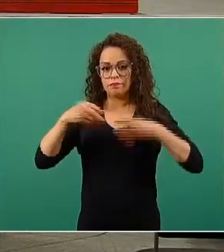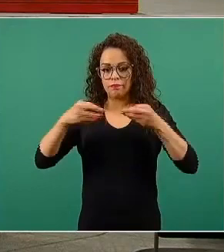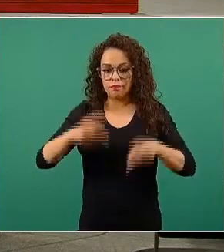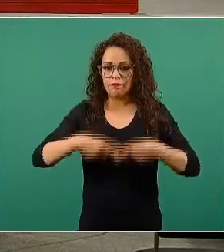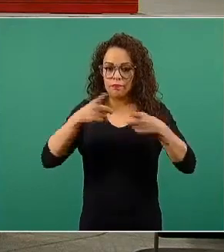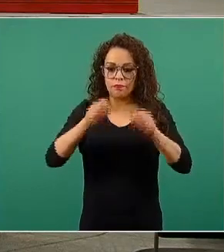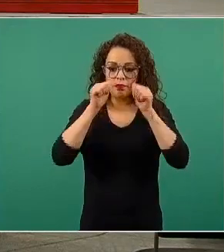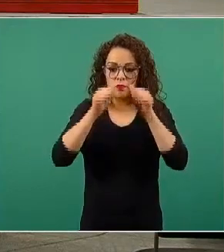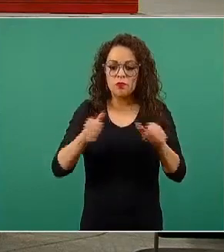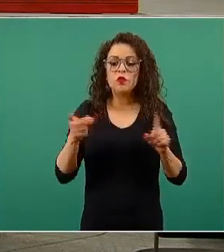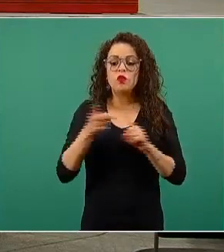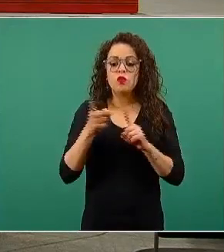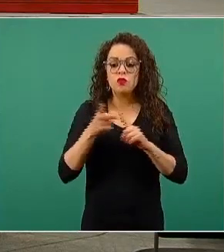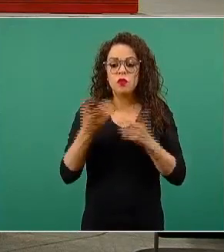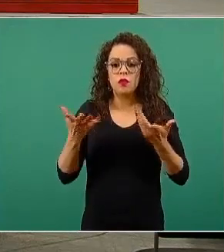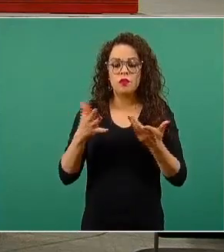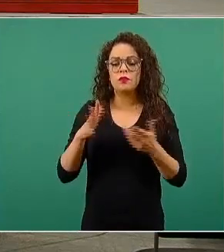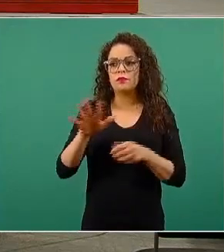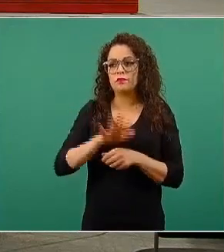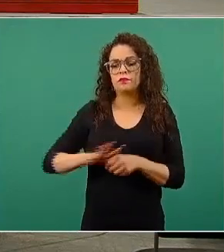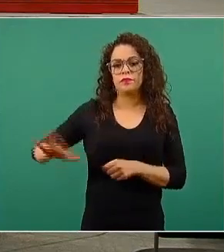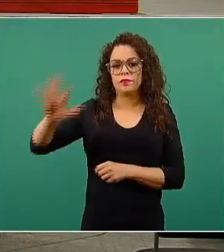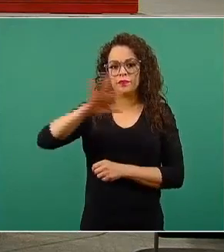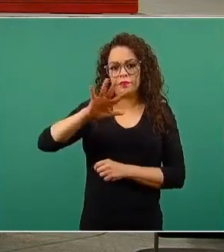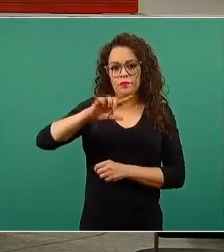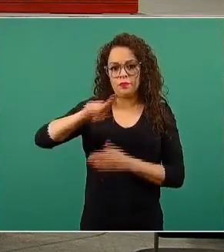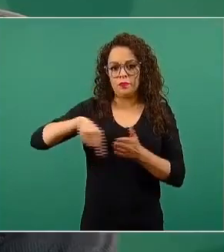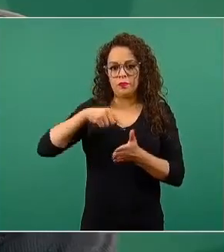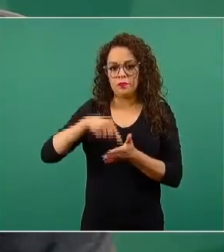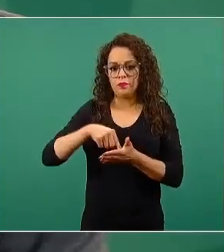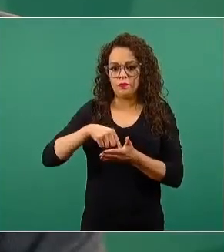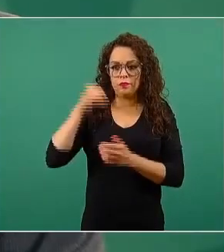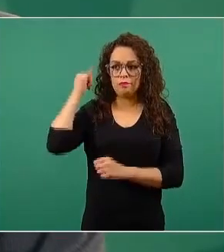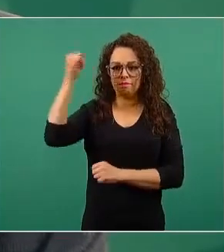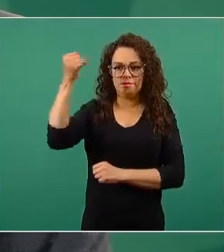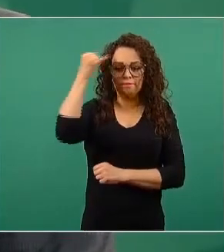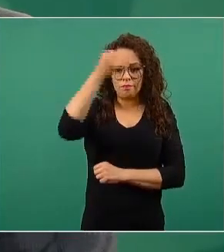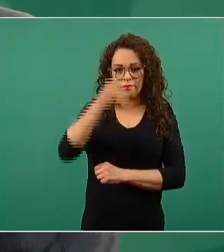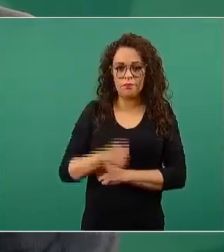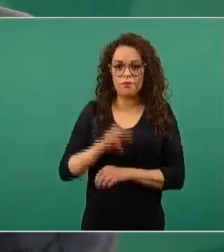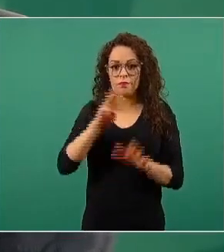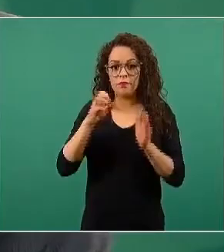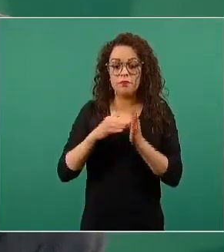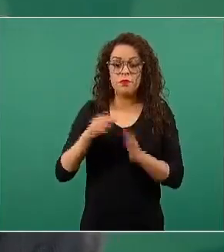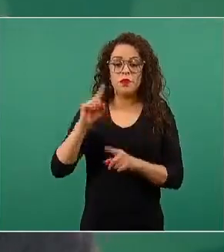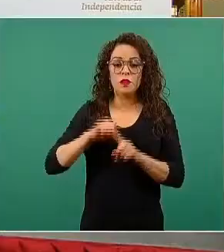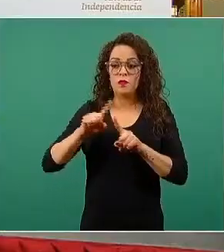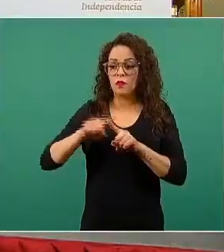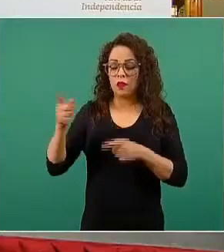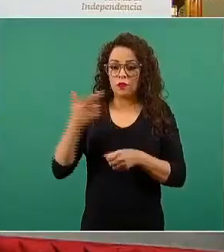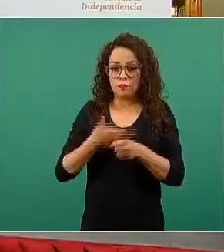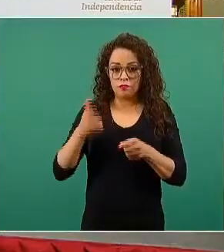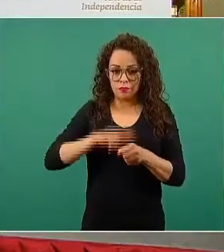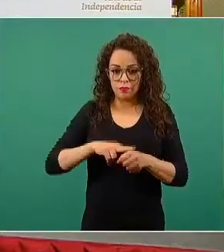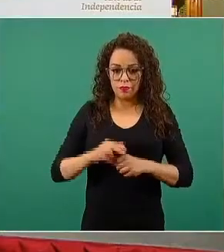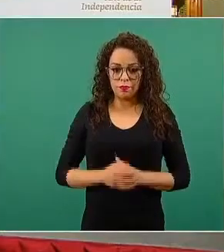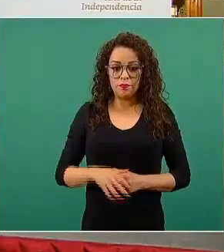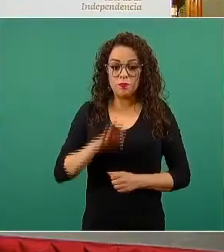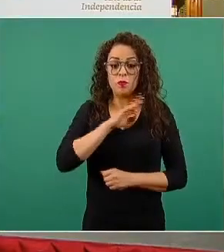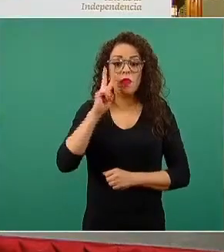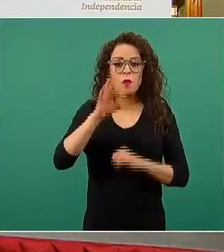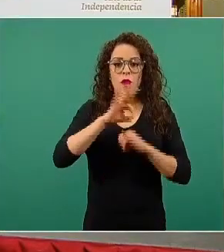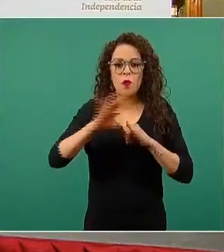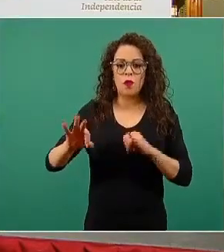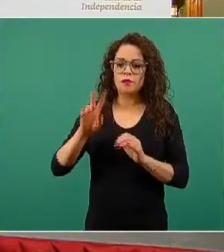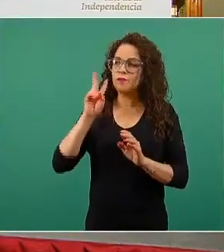para zonas rurales fueron establecidas 63 unidades y en esta última etapa, ahí en la gráfica, pues es